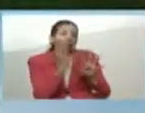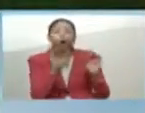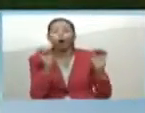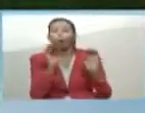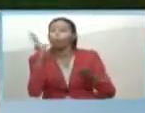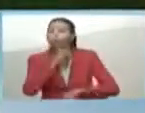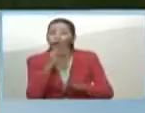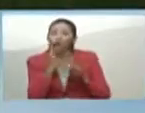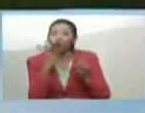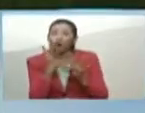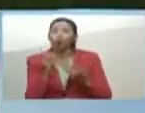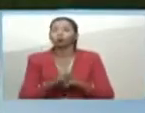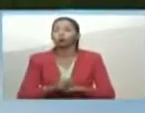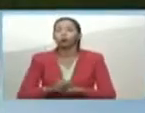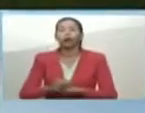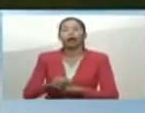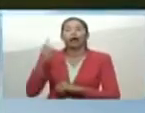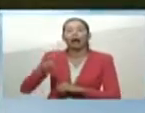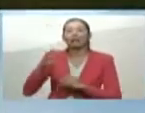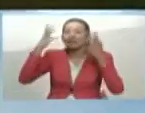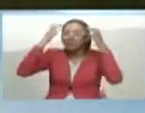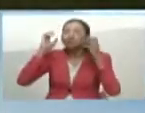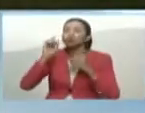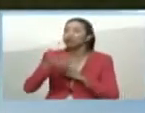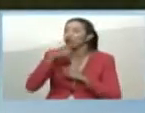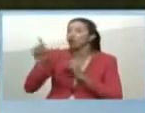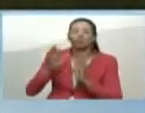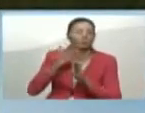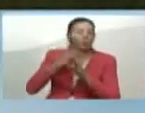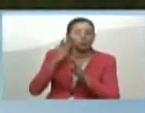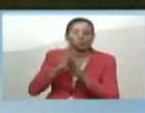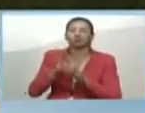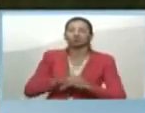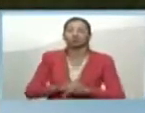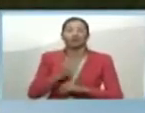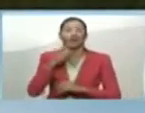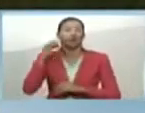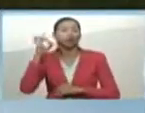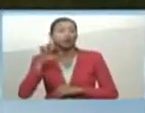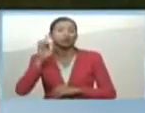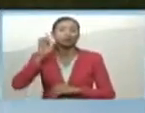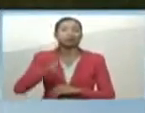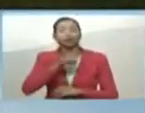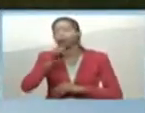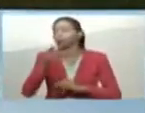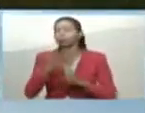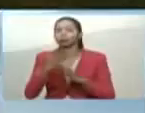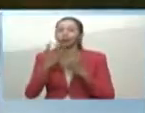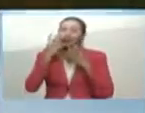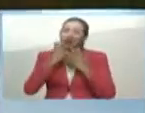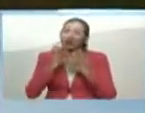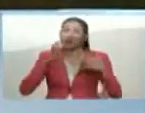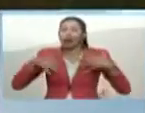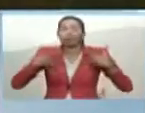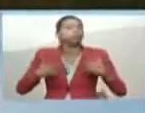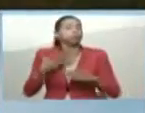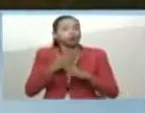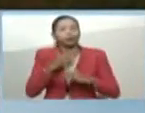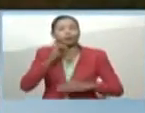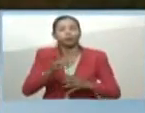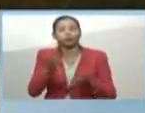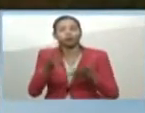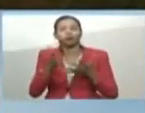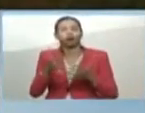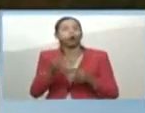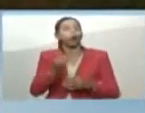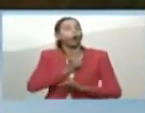dijiste y sin ese producto, con dolor de muela, con tristeza o sin tristeza, con rabia o sin rabia.